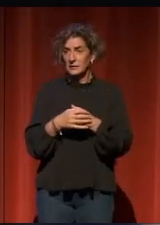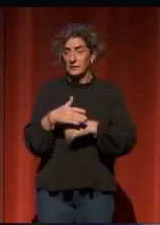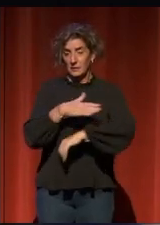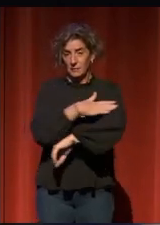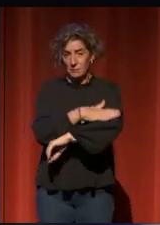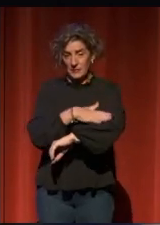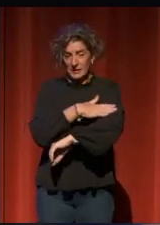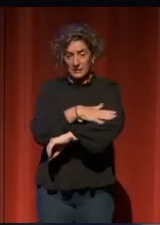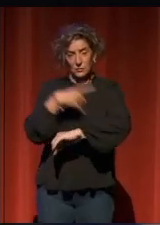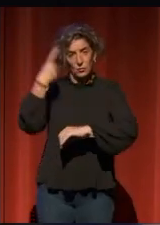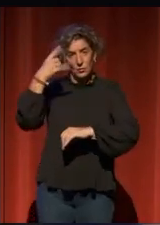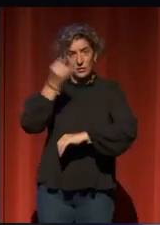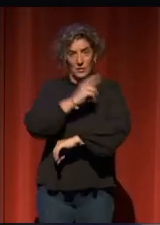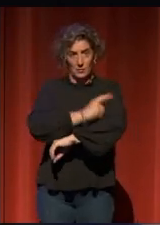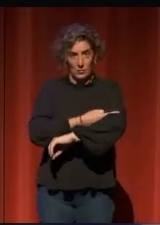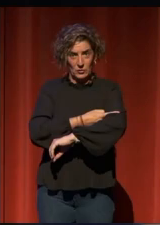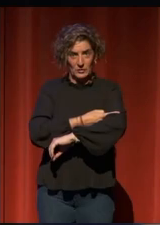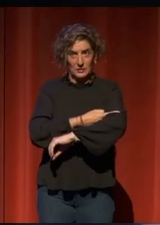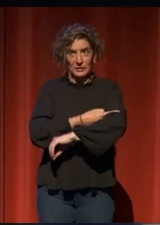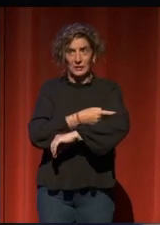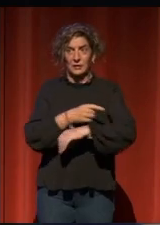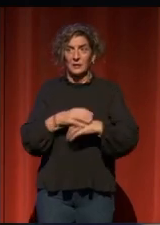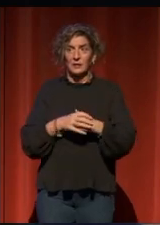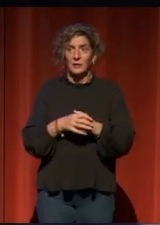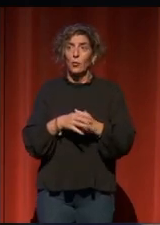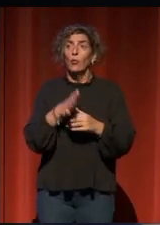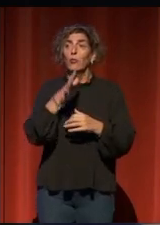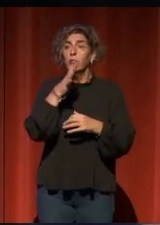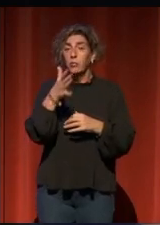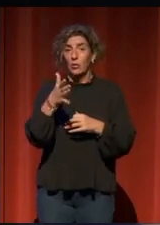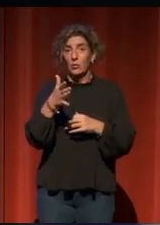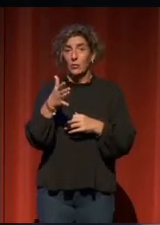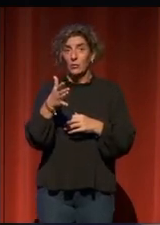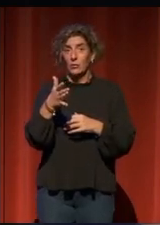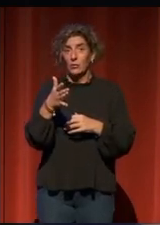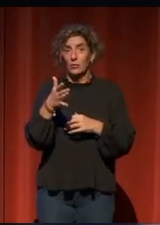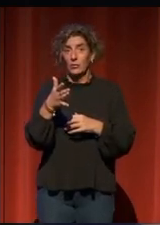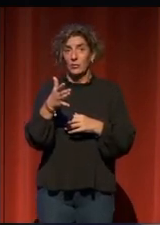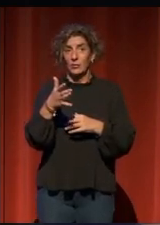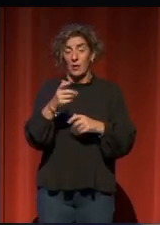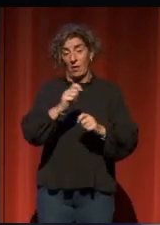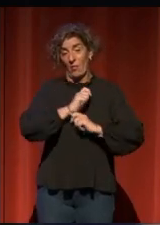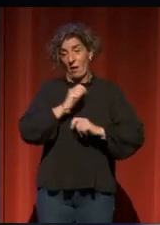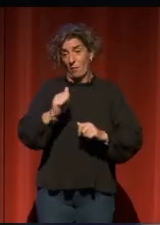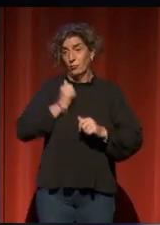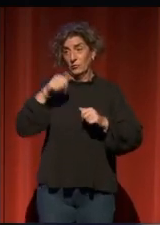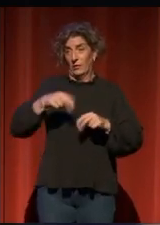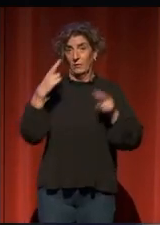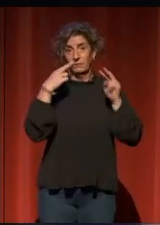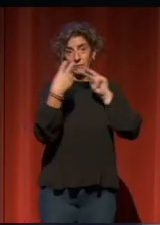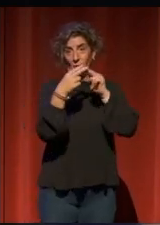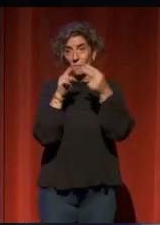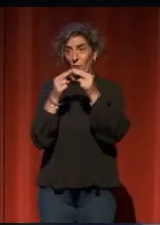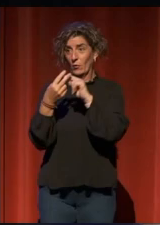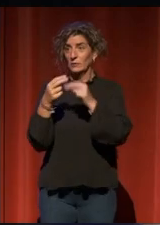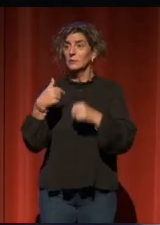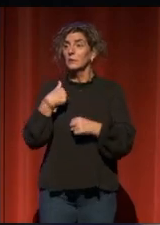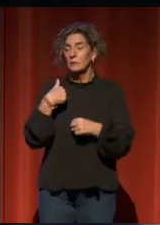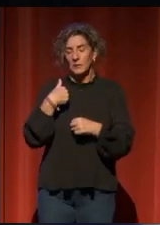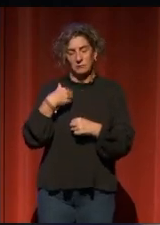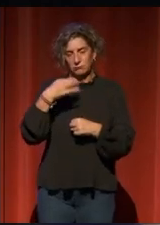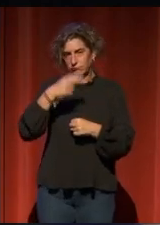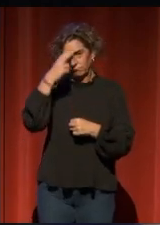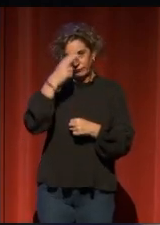de Cultura y Deporte por la oportunidad de este encuentro, que es para mí un